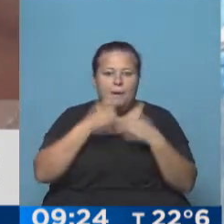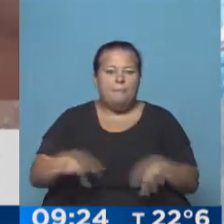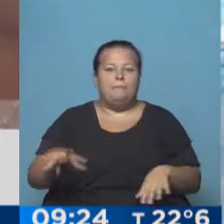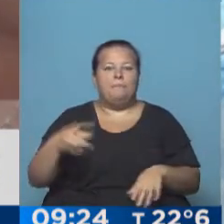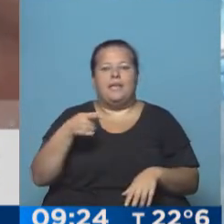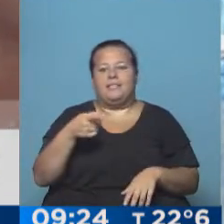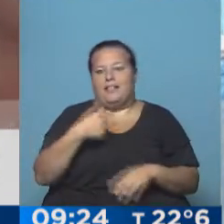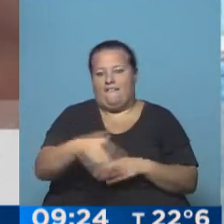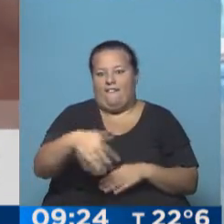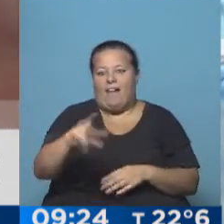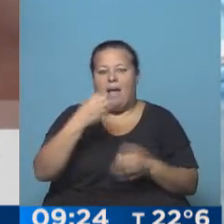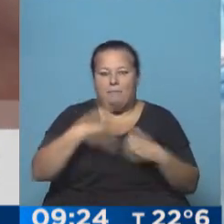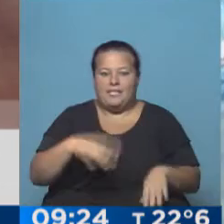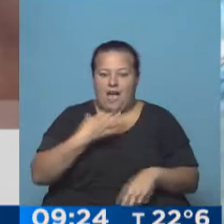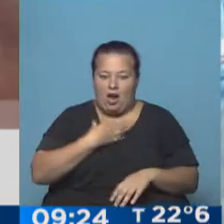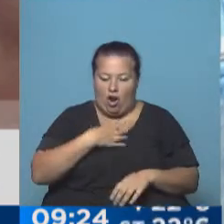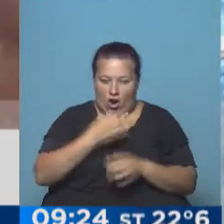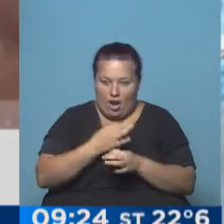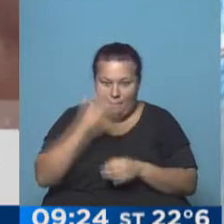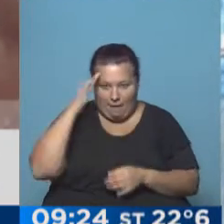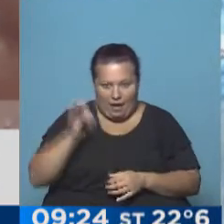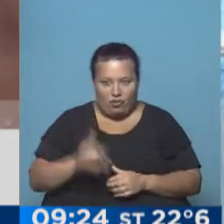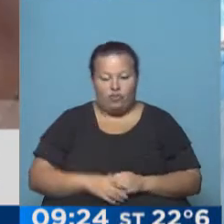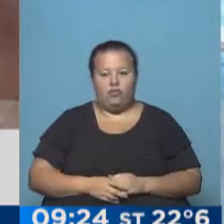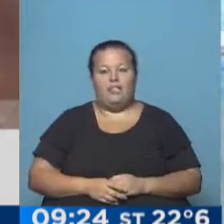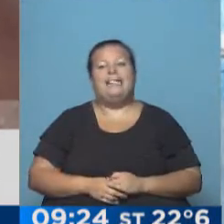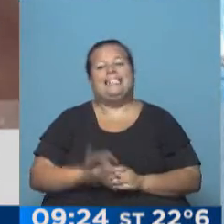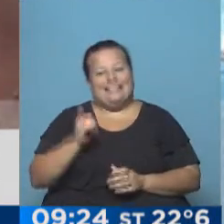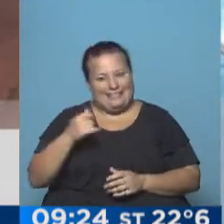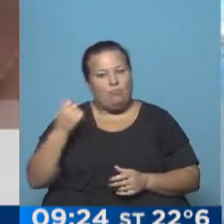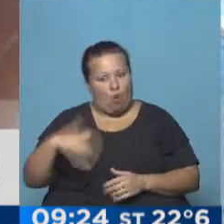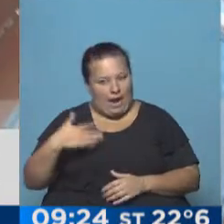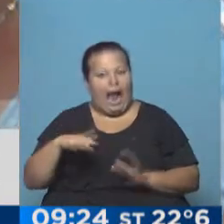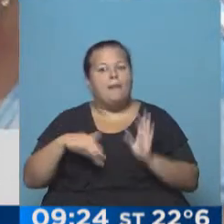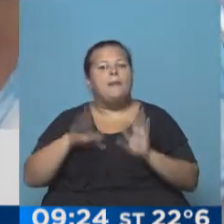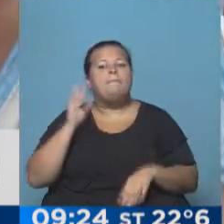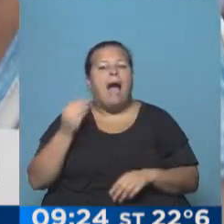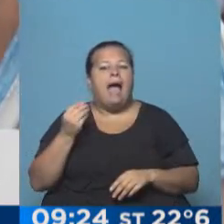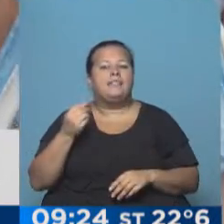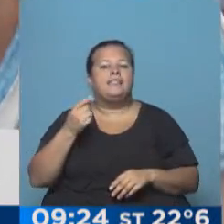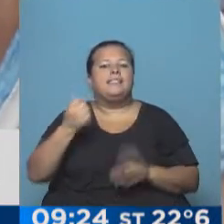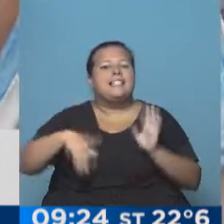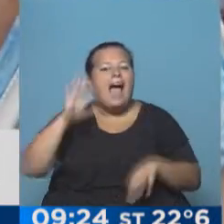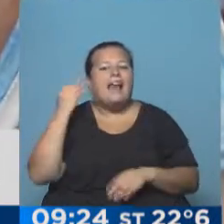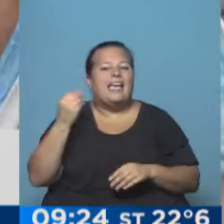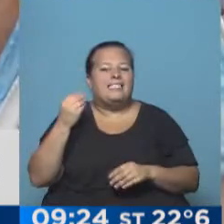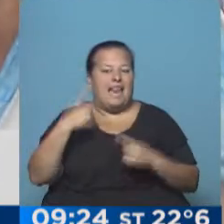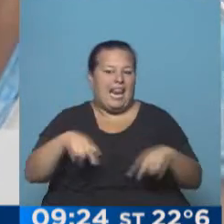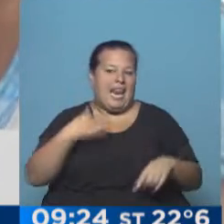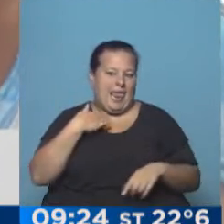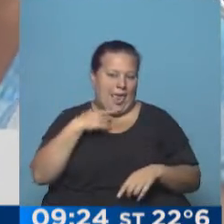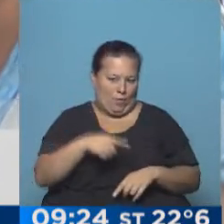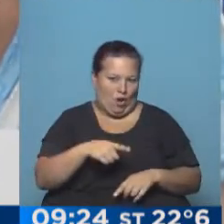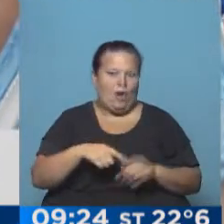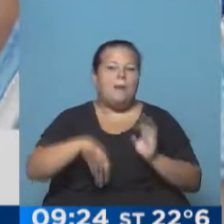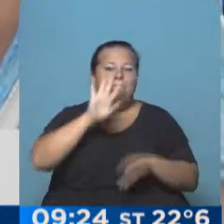estamos cerquita de empezar el ciclo lectivo en marzo. Sí, es bastante caro, pero sobre todo lo que te encarece más la canasta son los libros,